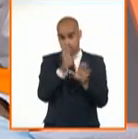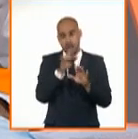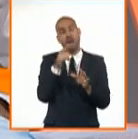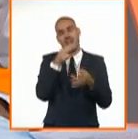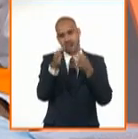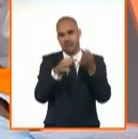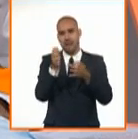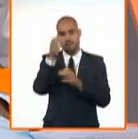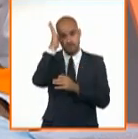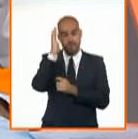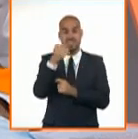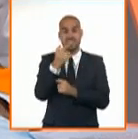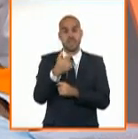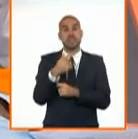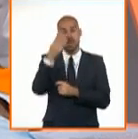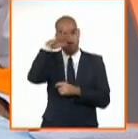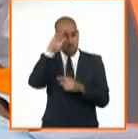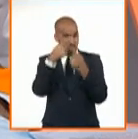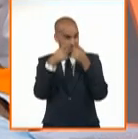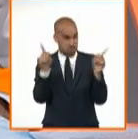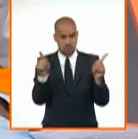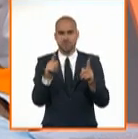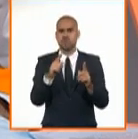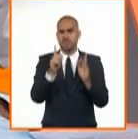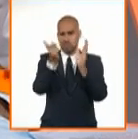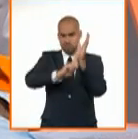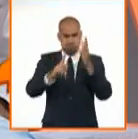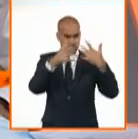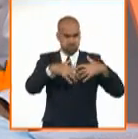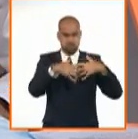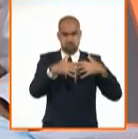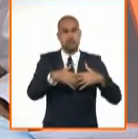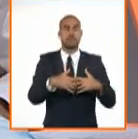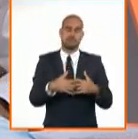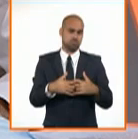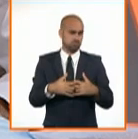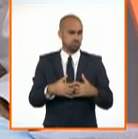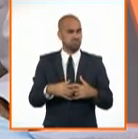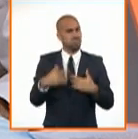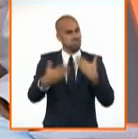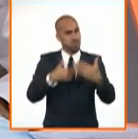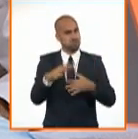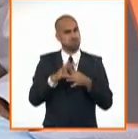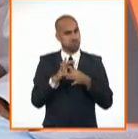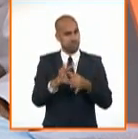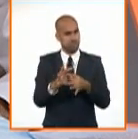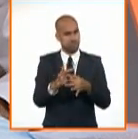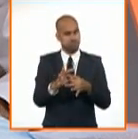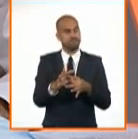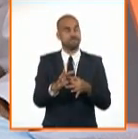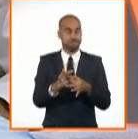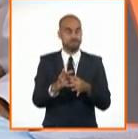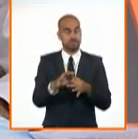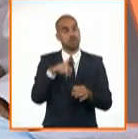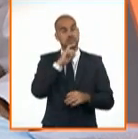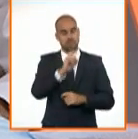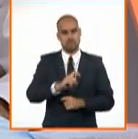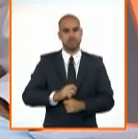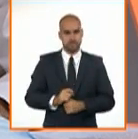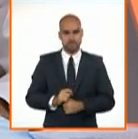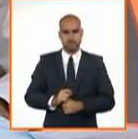eléctrico nacional es una situación compleja y también es bastante tensa esta situación está provocando